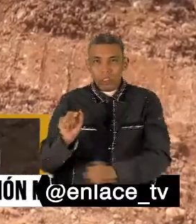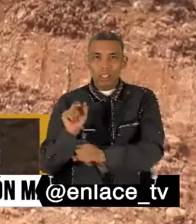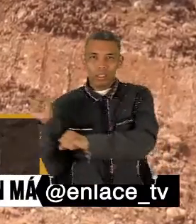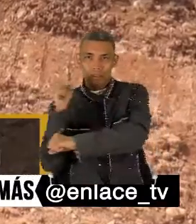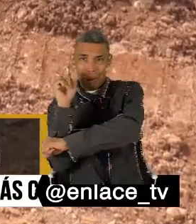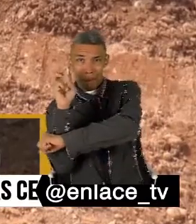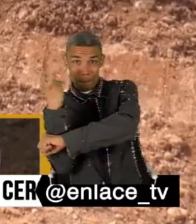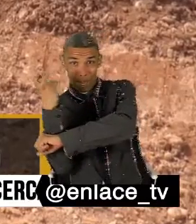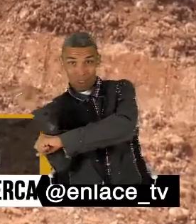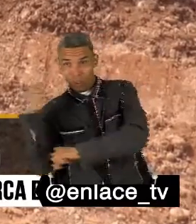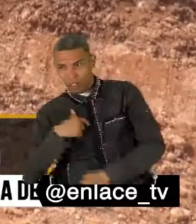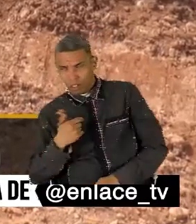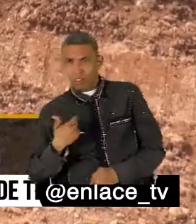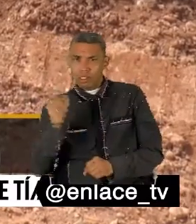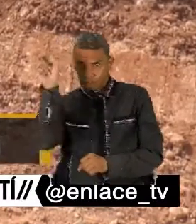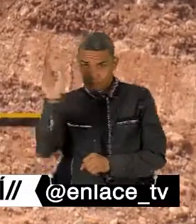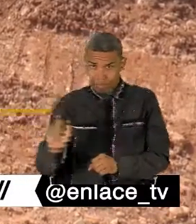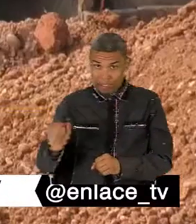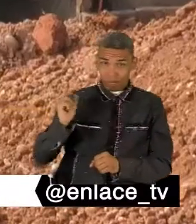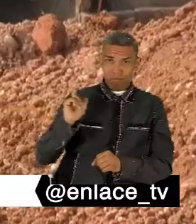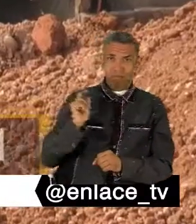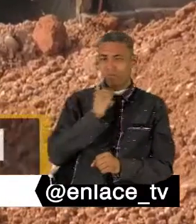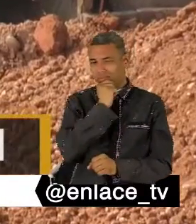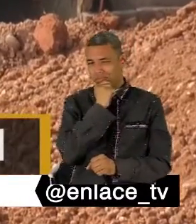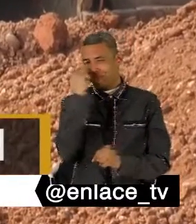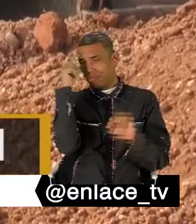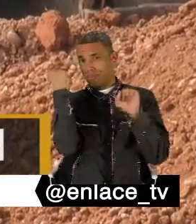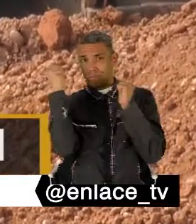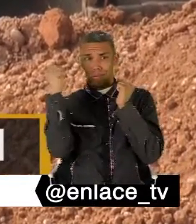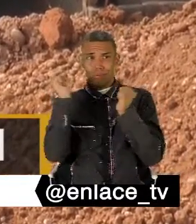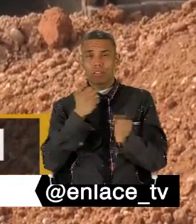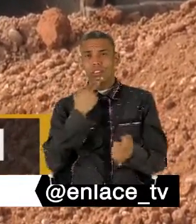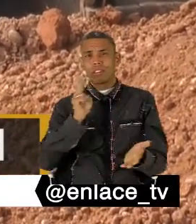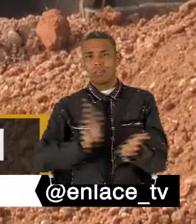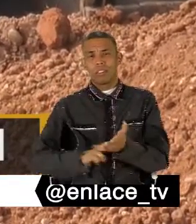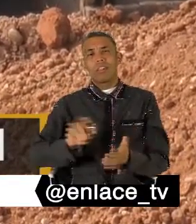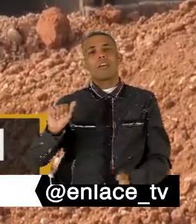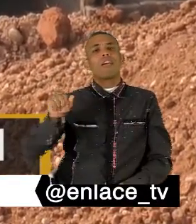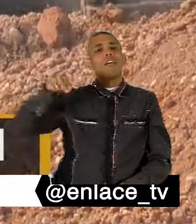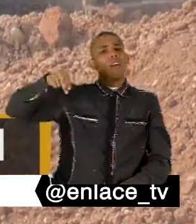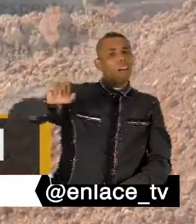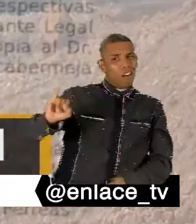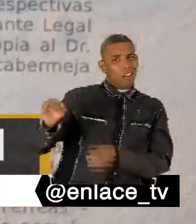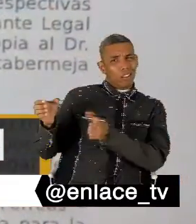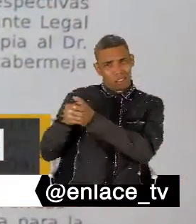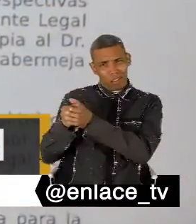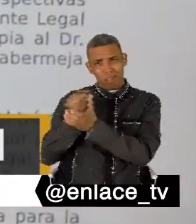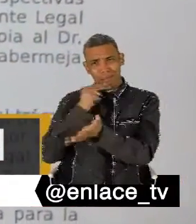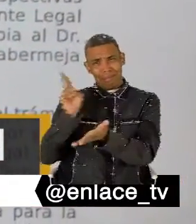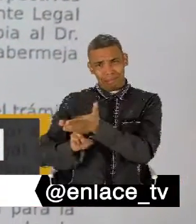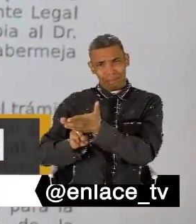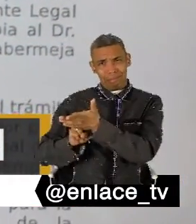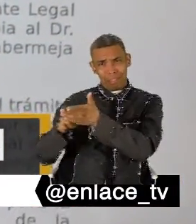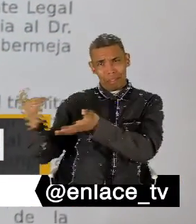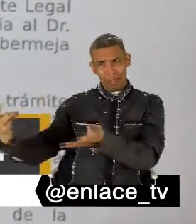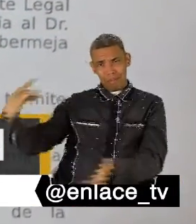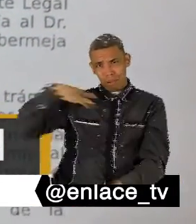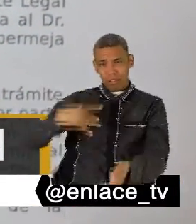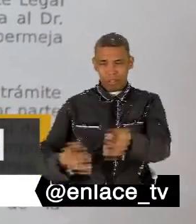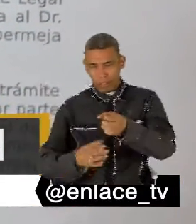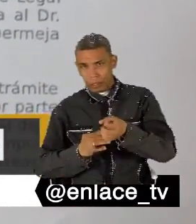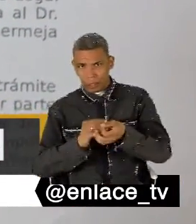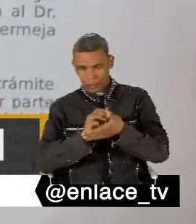Bosculver de los barrios Belén y Jerusalén muestra con preocupación una misiva de la Agencia Nacional de Infraestructura, ANI, en que se señala que hasta el